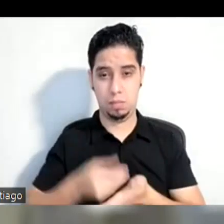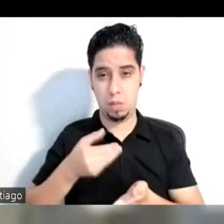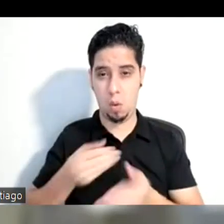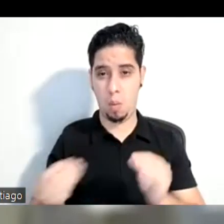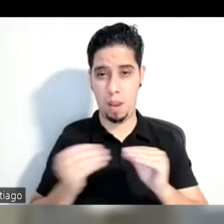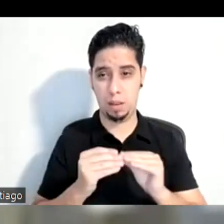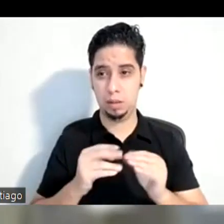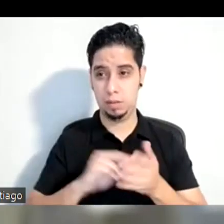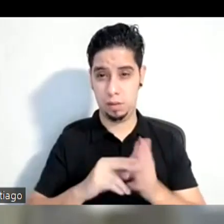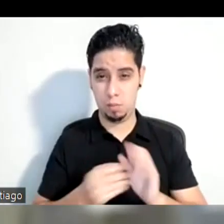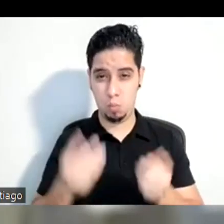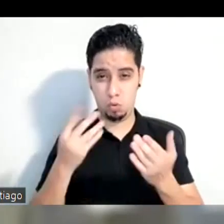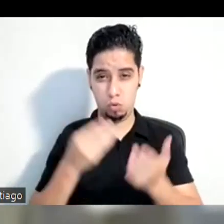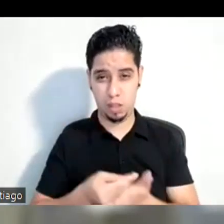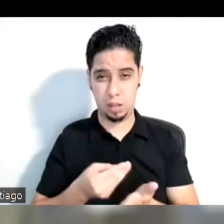de mucho, mucho dinero.